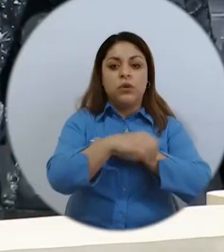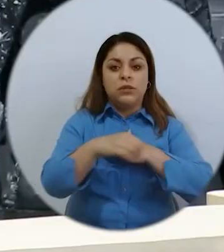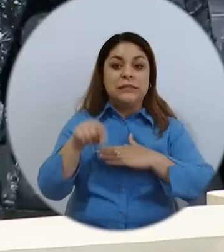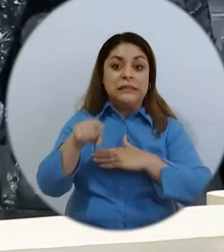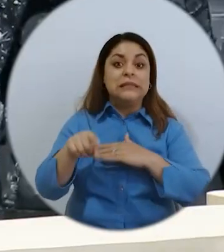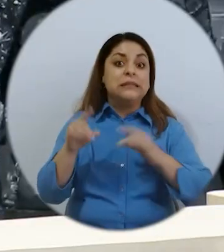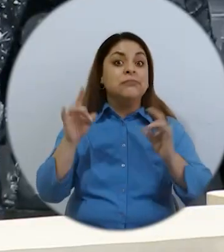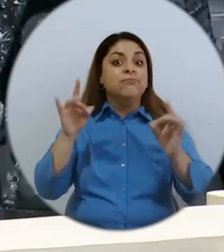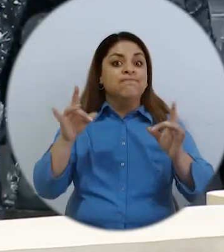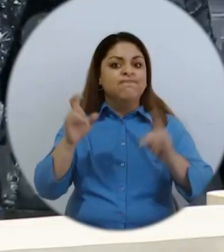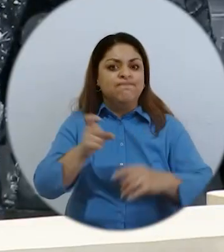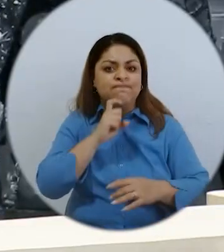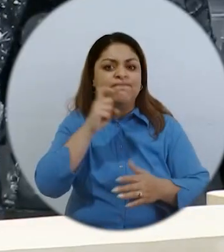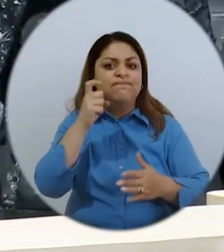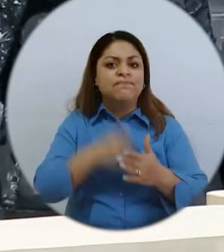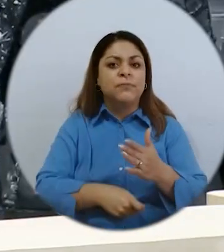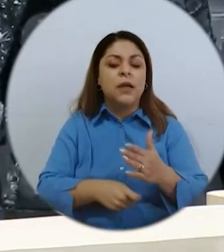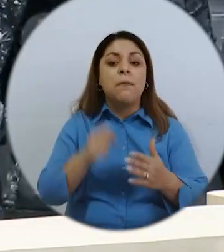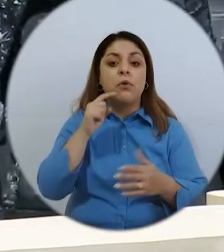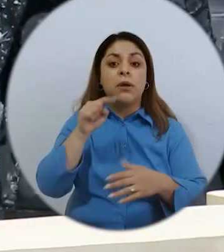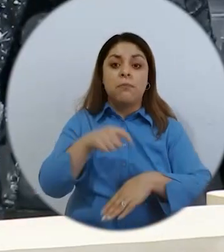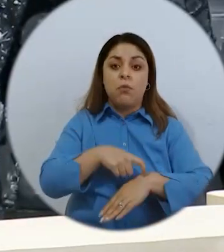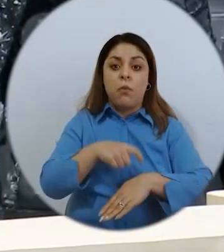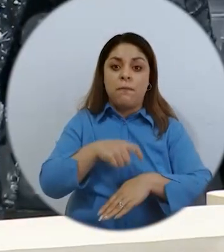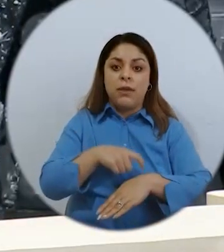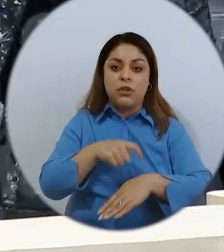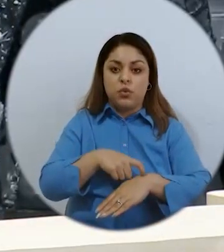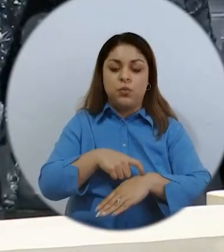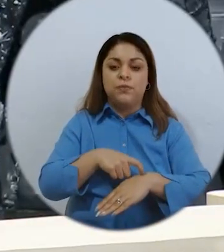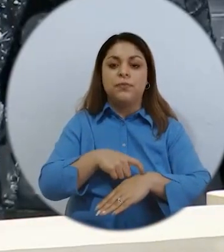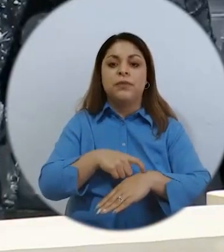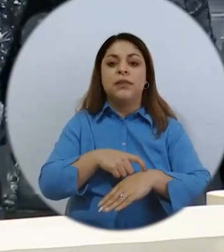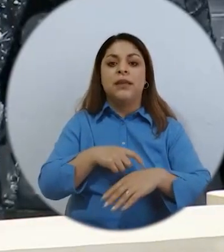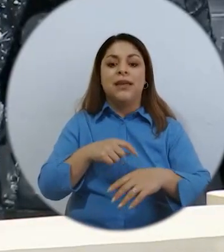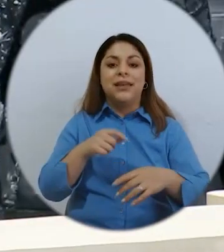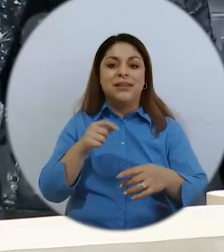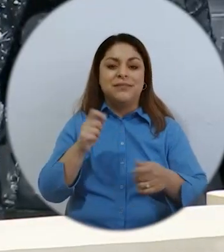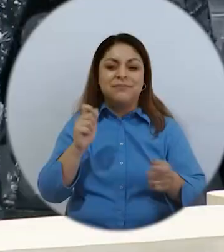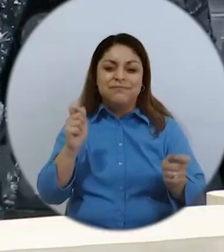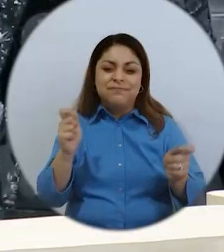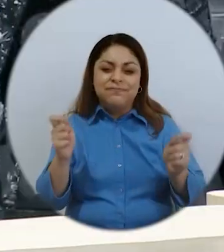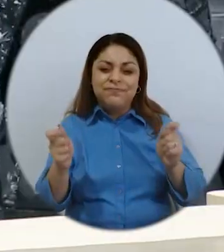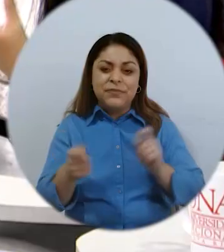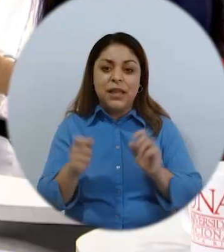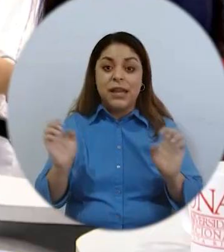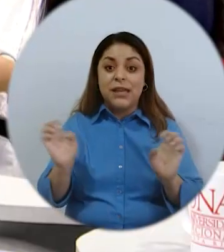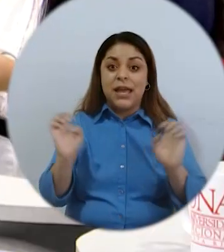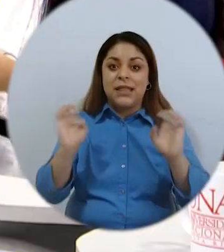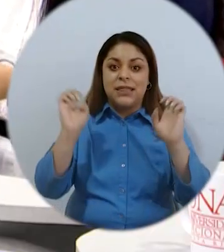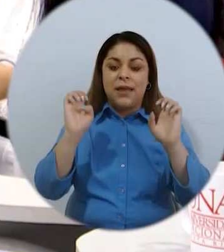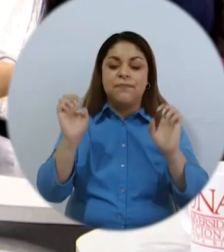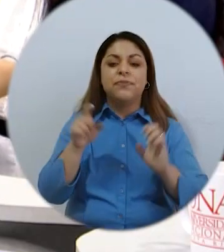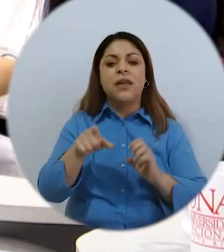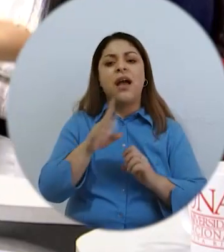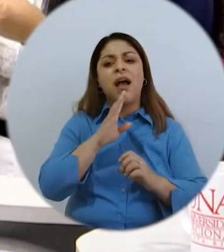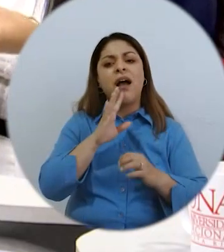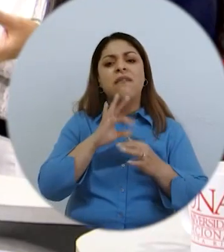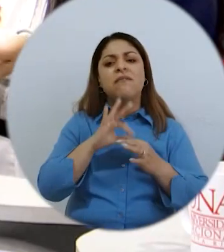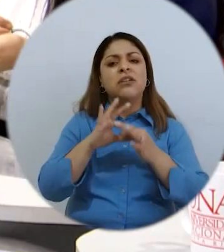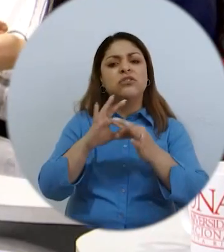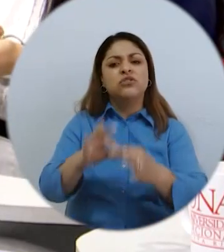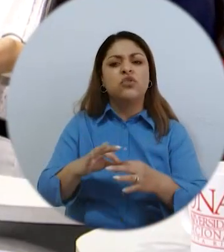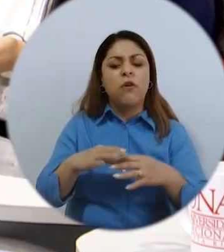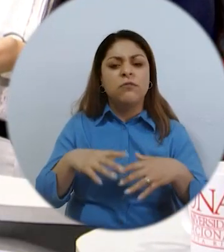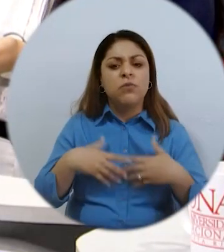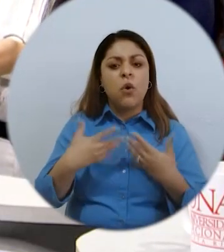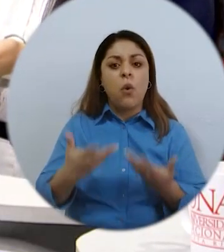es crítica porque en este momento esa transición energética a la que María Fernanda hizo alusión al inicio del programa tiene que